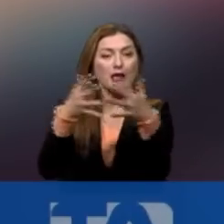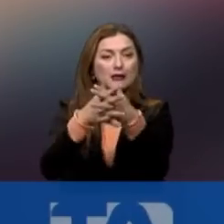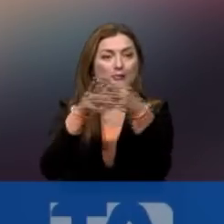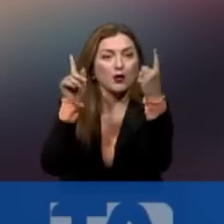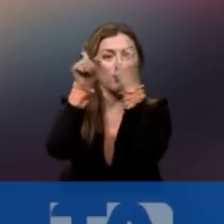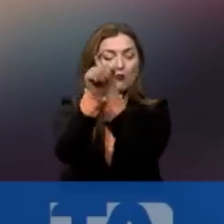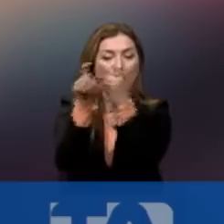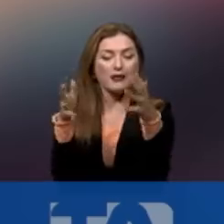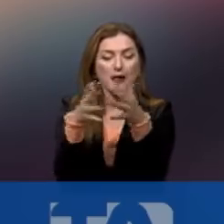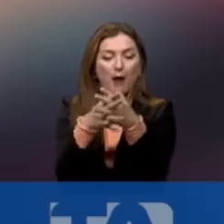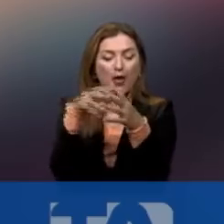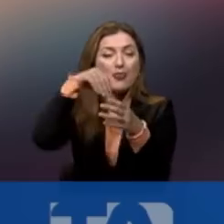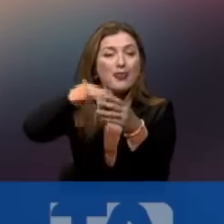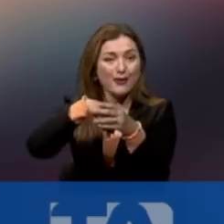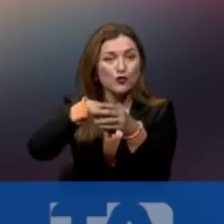cabina de teleférico.